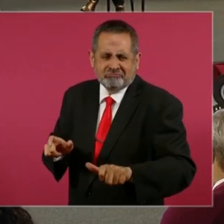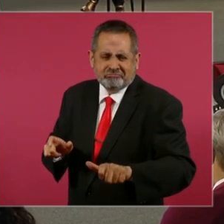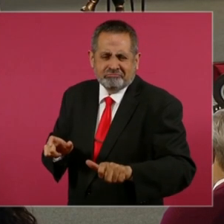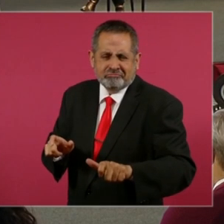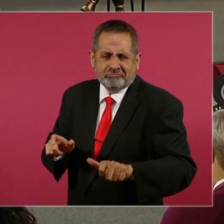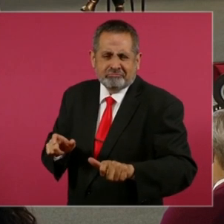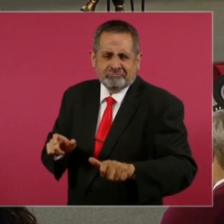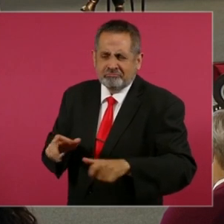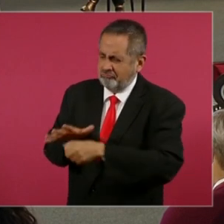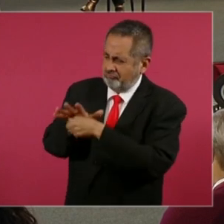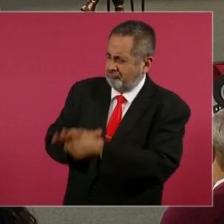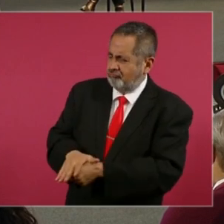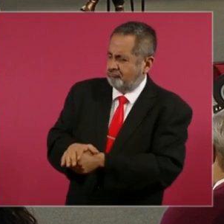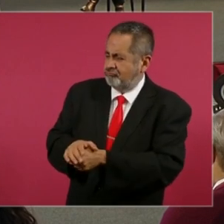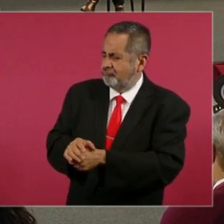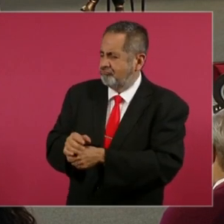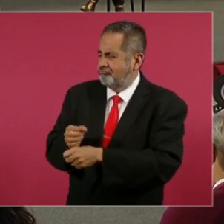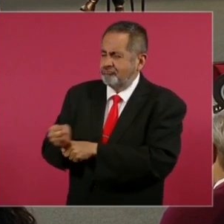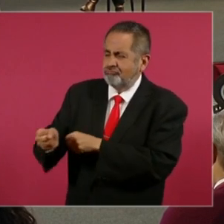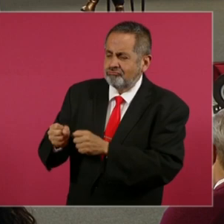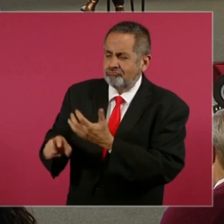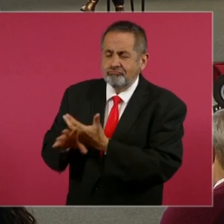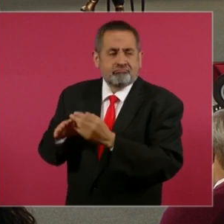para medidas coercitivas.